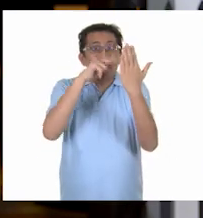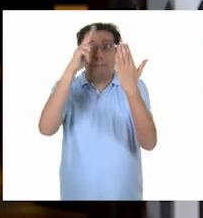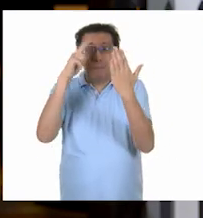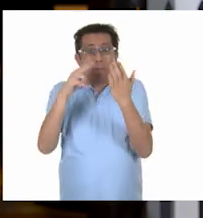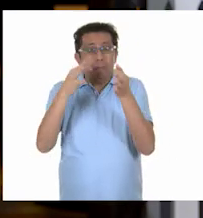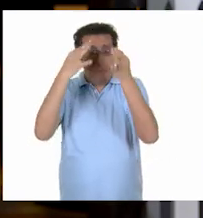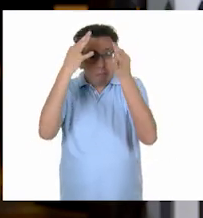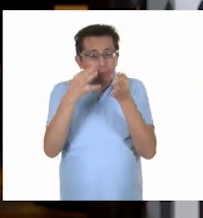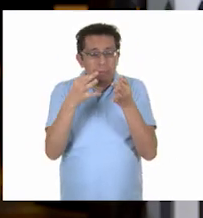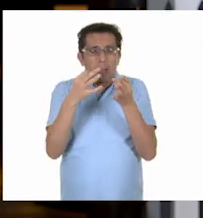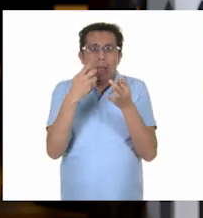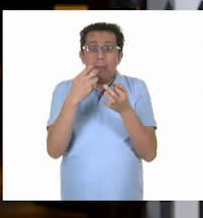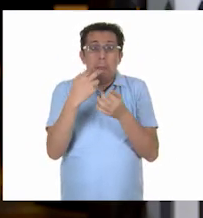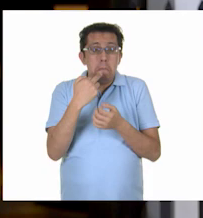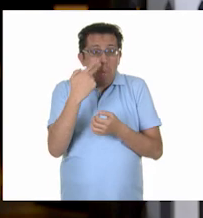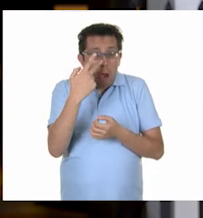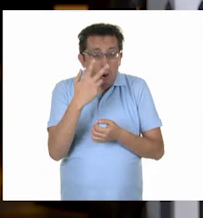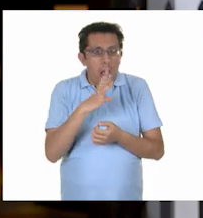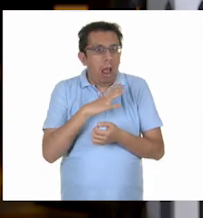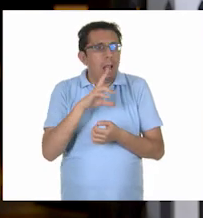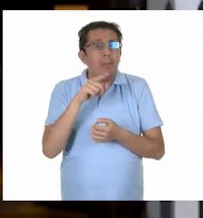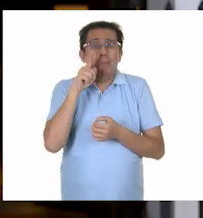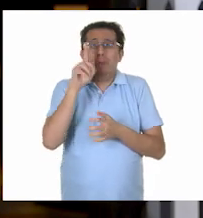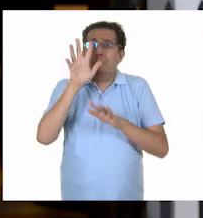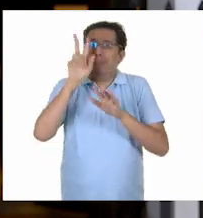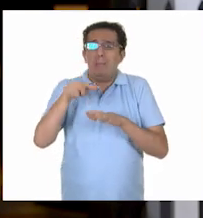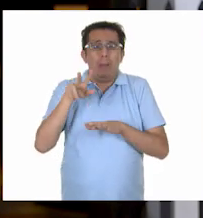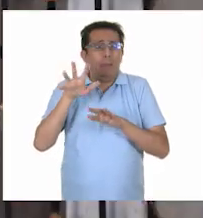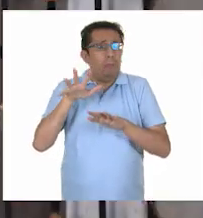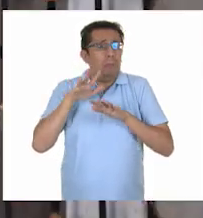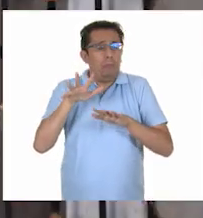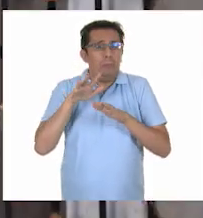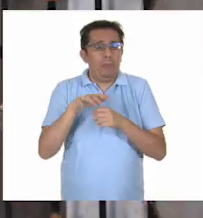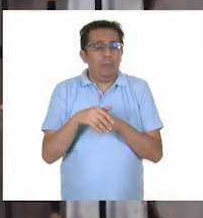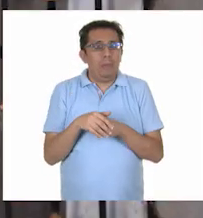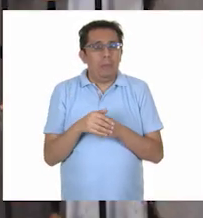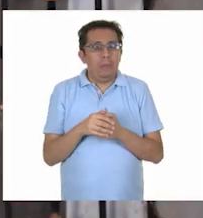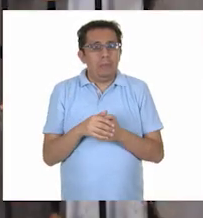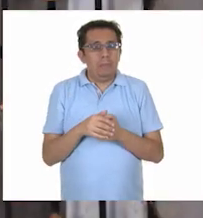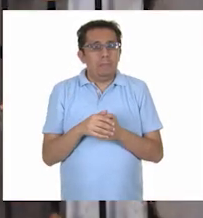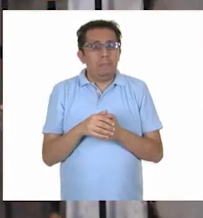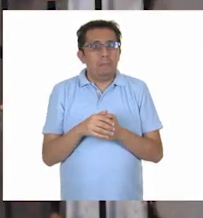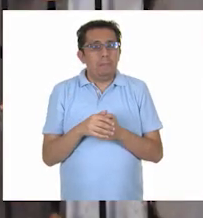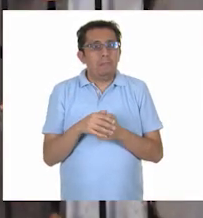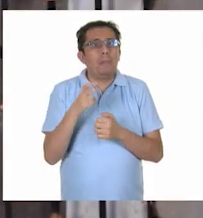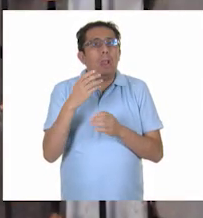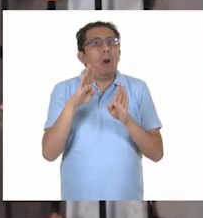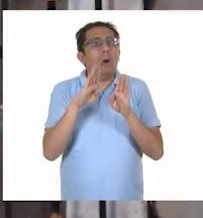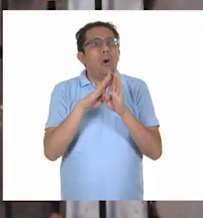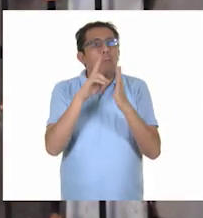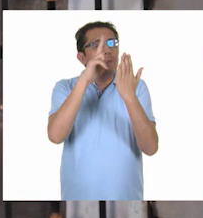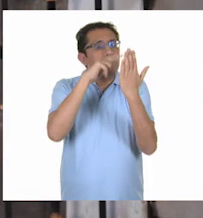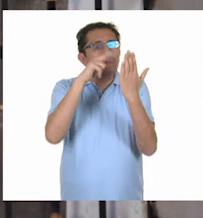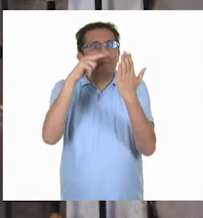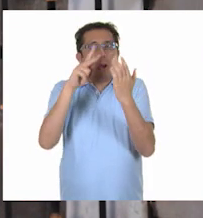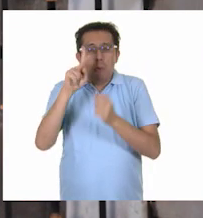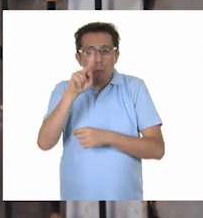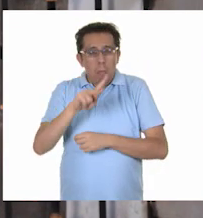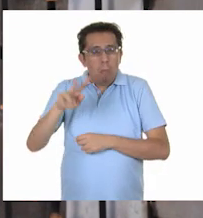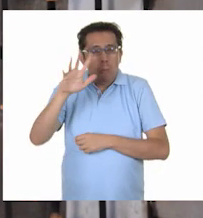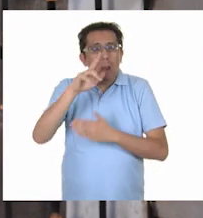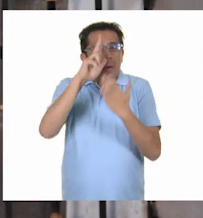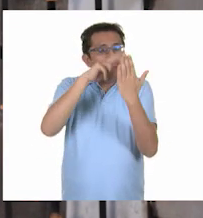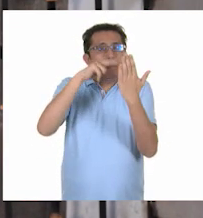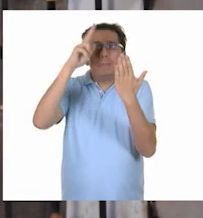Palacio de Gobierno de Tlaxcala. Es extraordinaria. La manera de representar al pueblo de